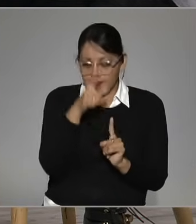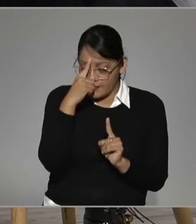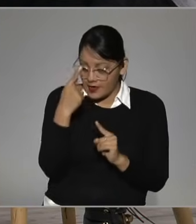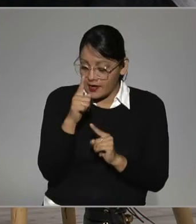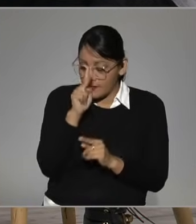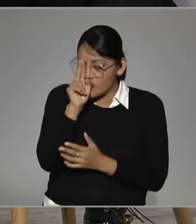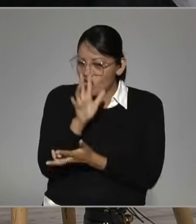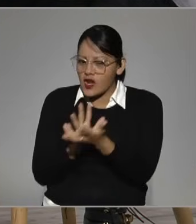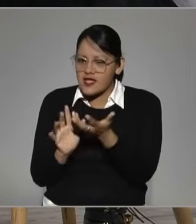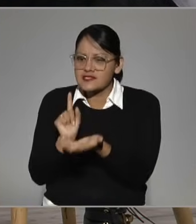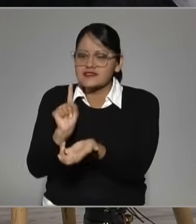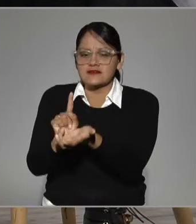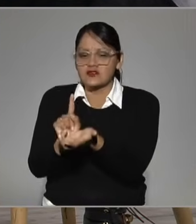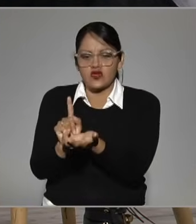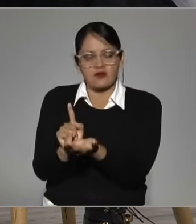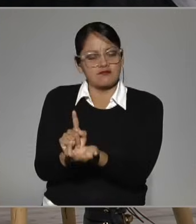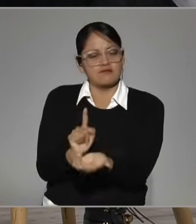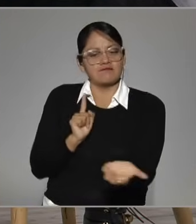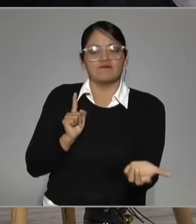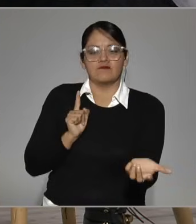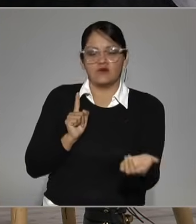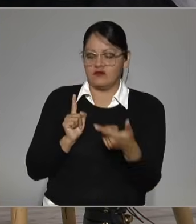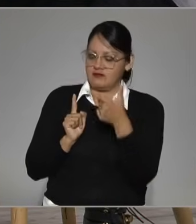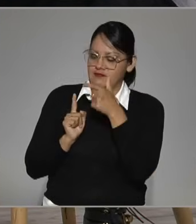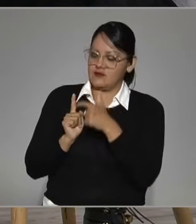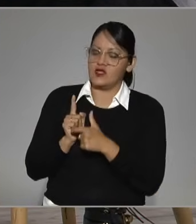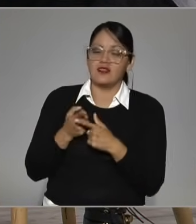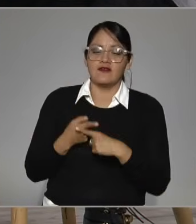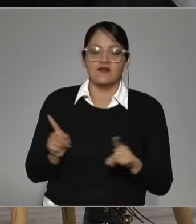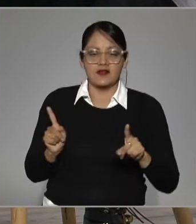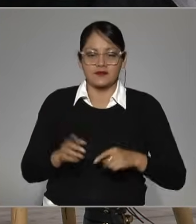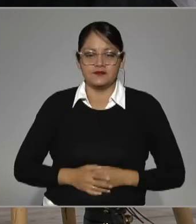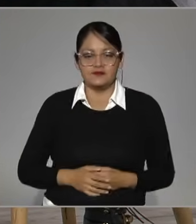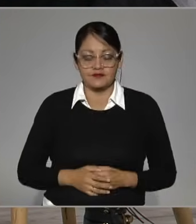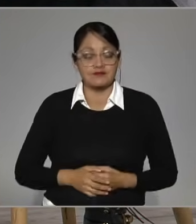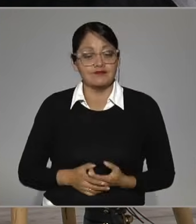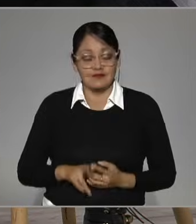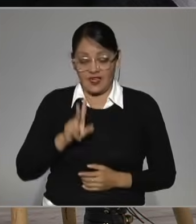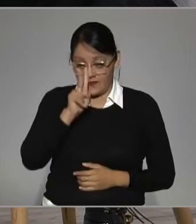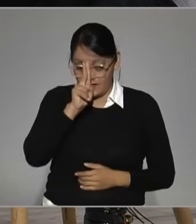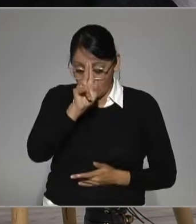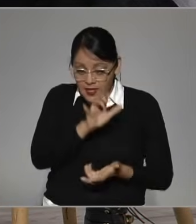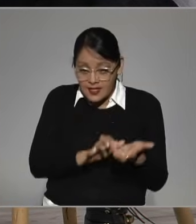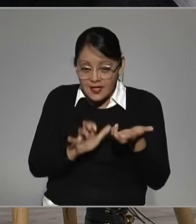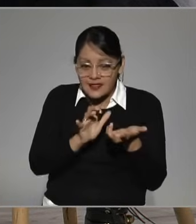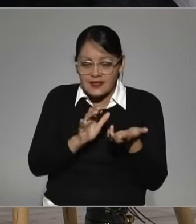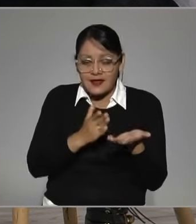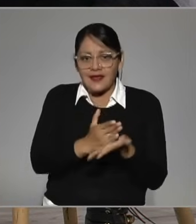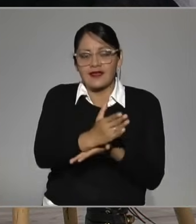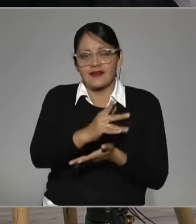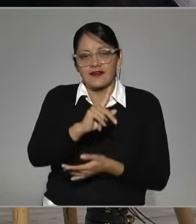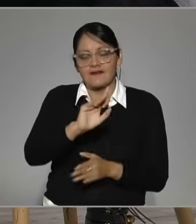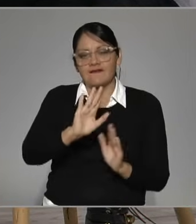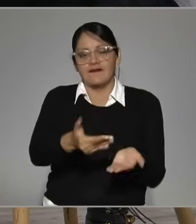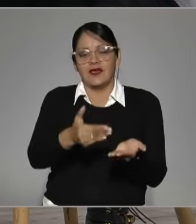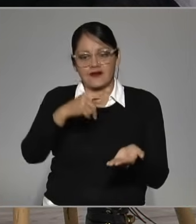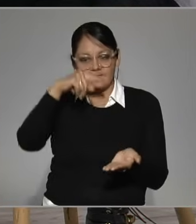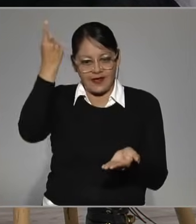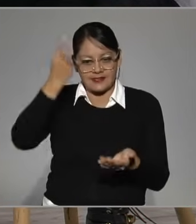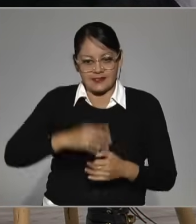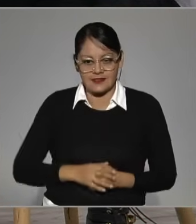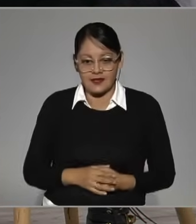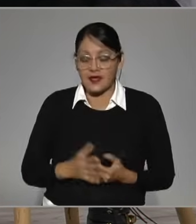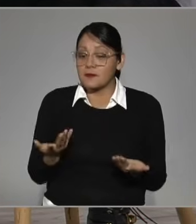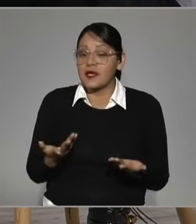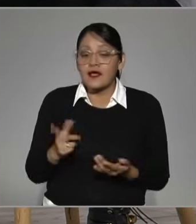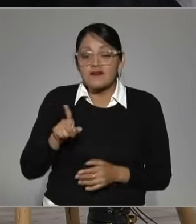no sean parte, que sean la diferencia. Es bien fácil caer en la violencia, evidentemente. Es mucho más sencillo caer en violencia que